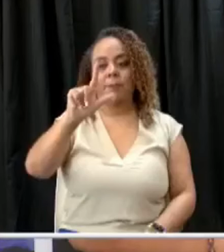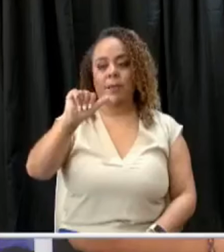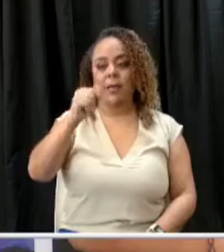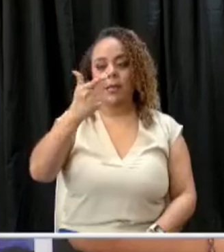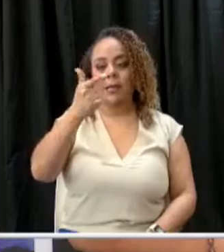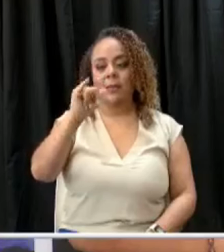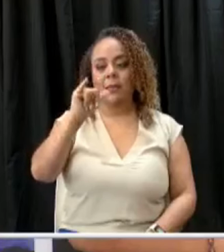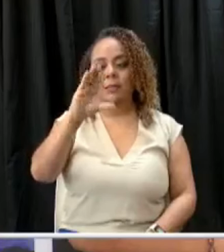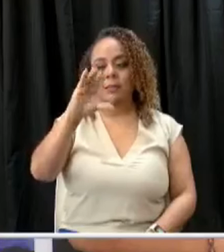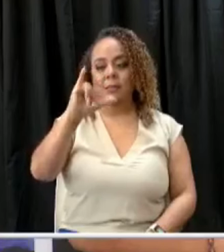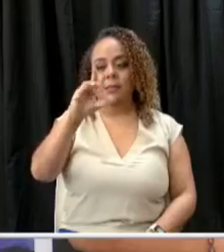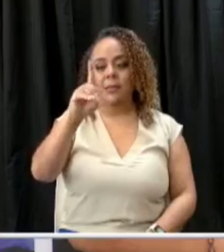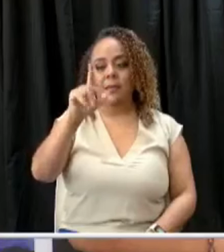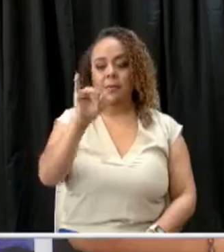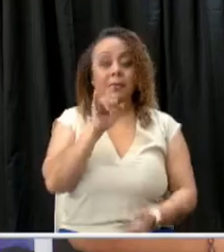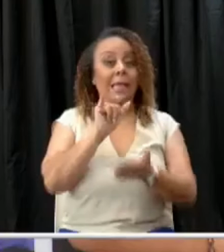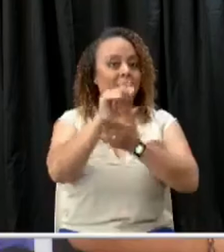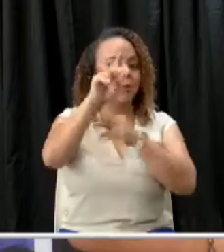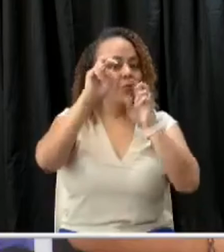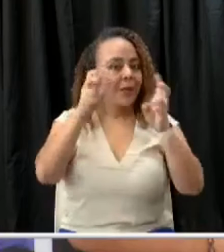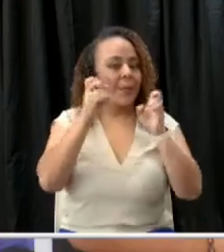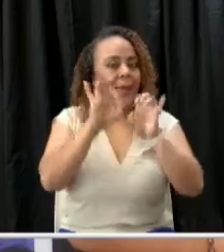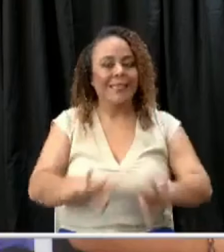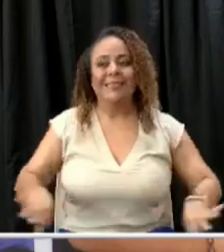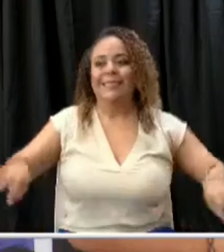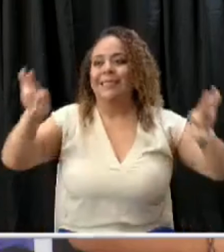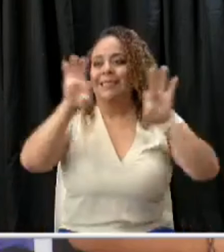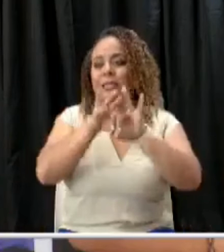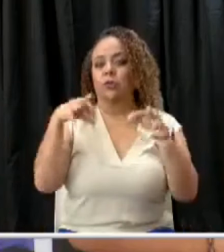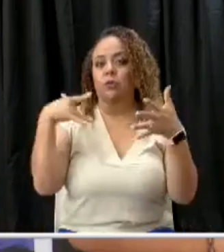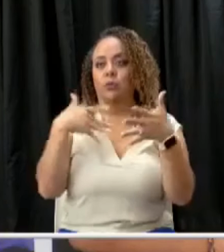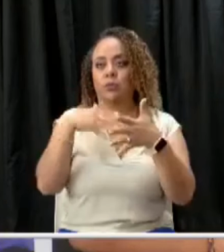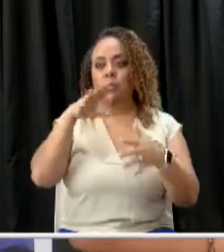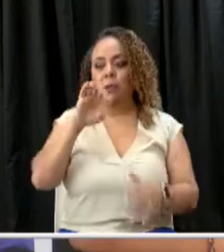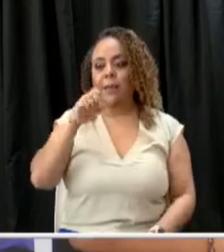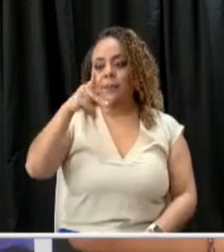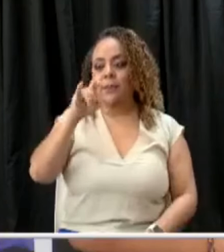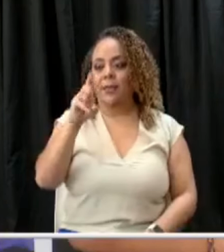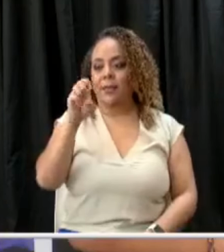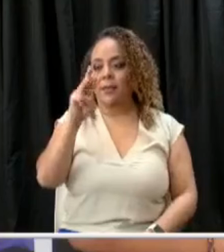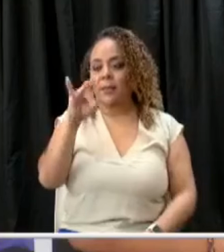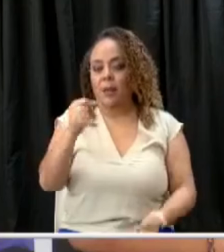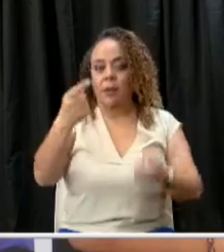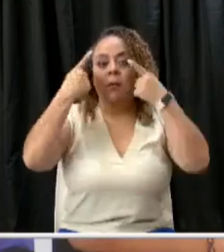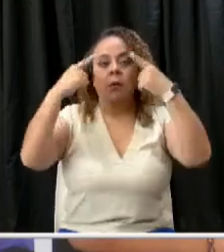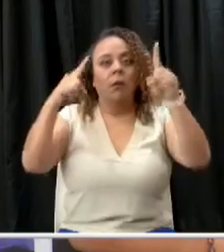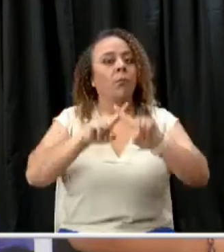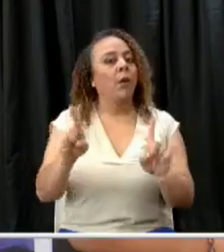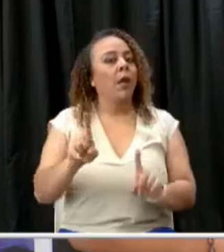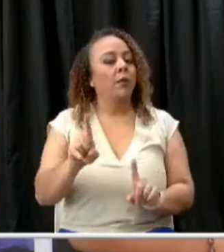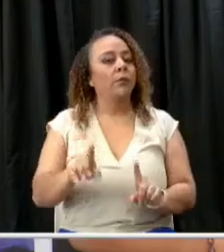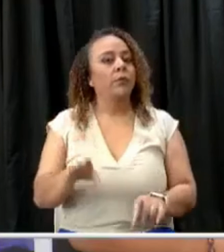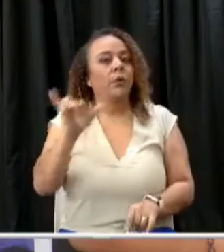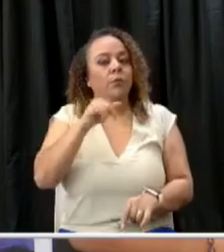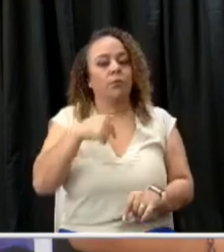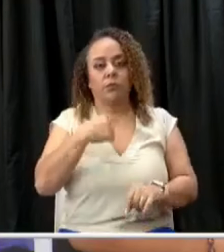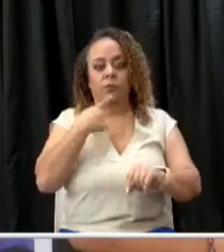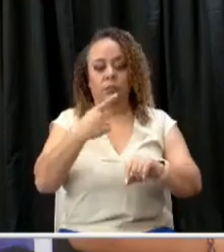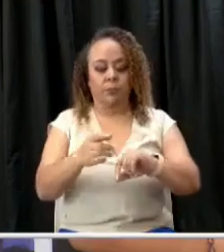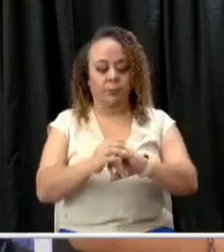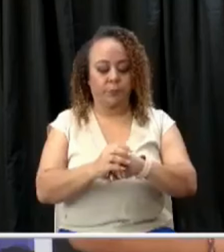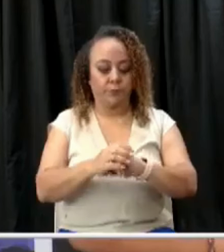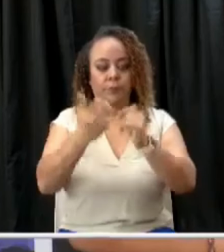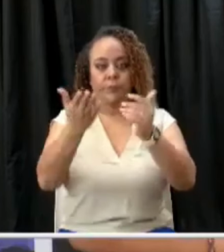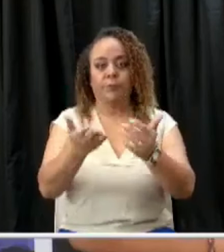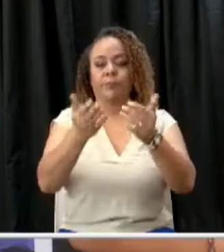también, que era un tema que al inicio del estudio de la epidemia era muy sonado, pero como les indico, el que